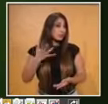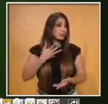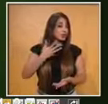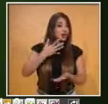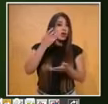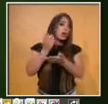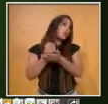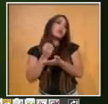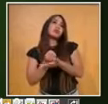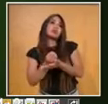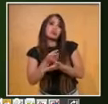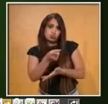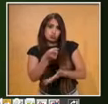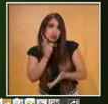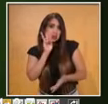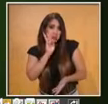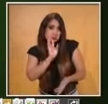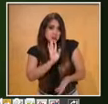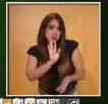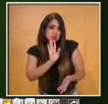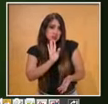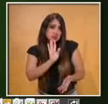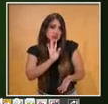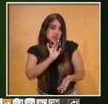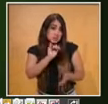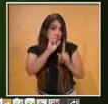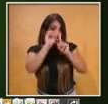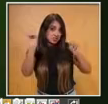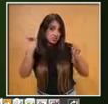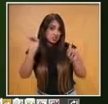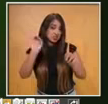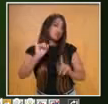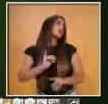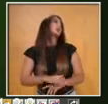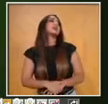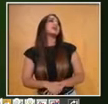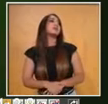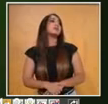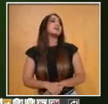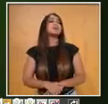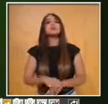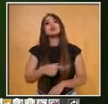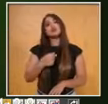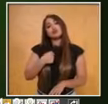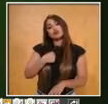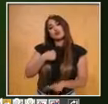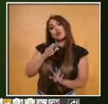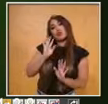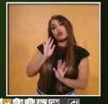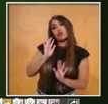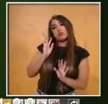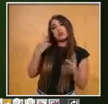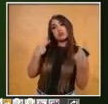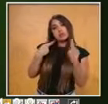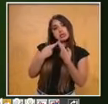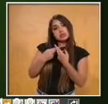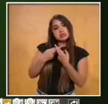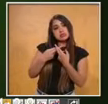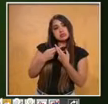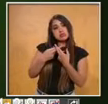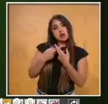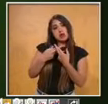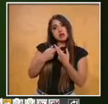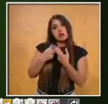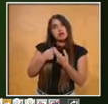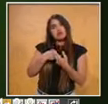¿Has escuchado esa frase? Sus rizos eran de oro. Y bueno, yo, maestra, sinceramente no he conocido a alguien con cabello de